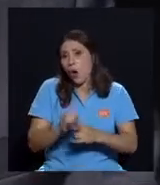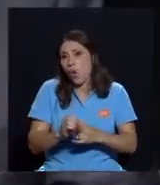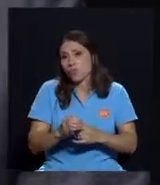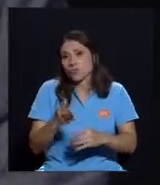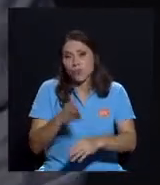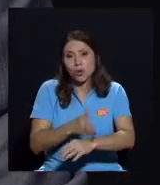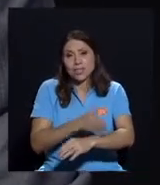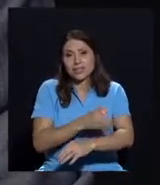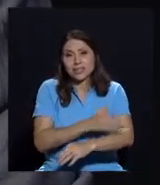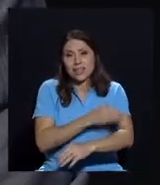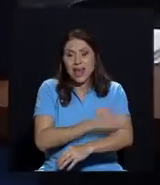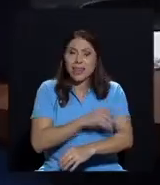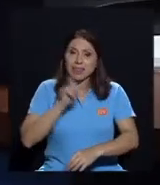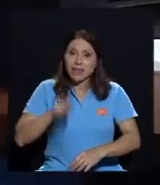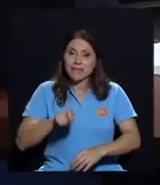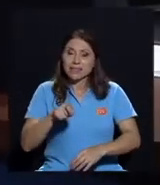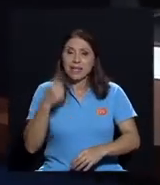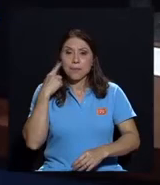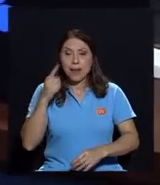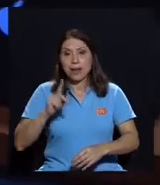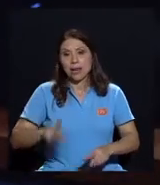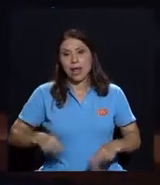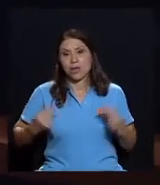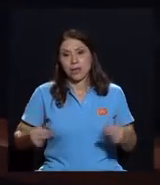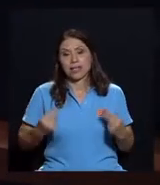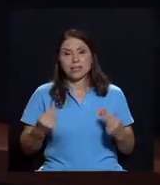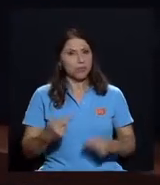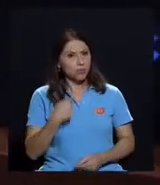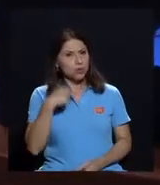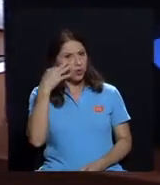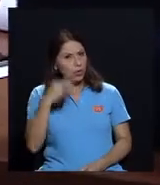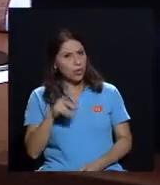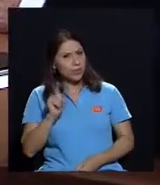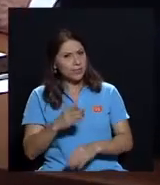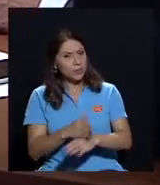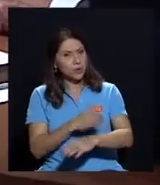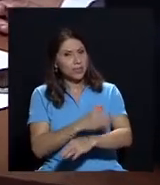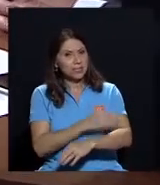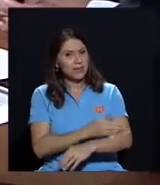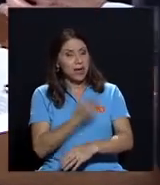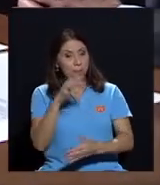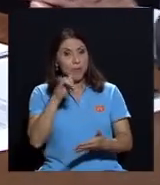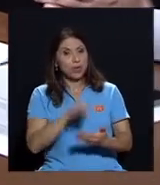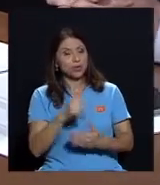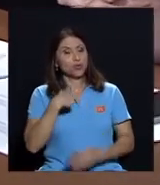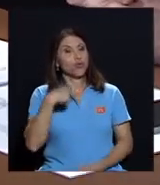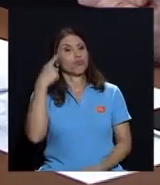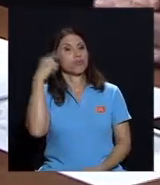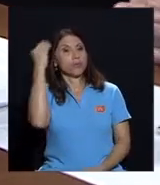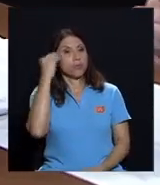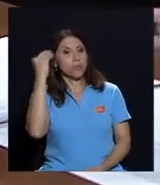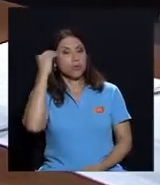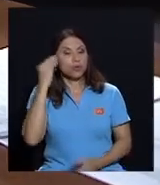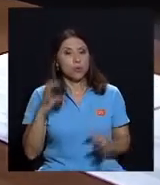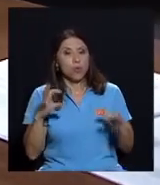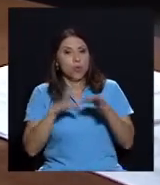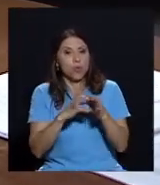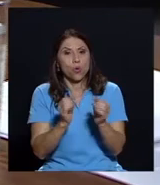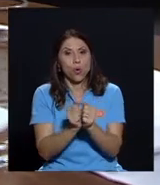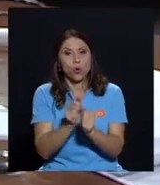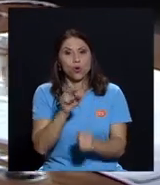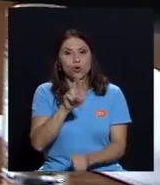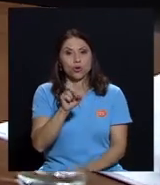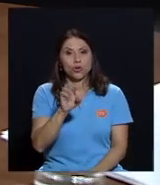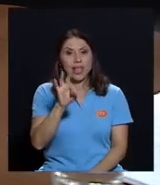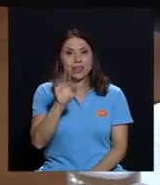ser por el lado del gasto yo creo que tiene que ser una estructura progresiva por eso tengo esta posición en el caso de renta por eso también en el caso